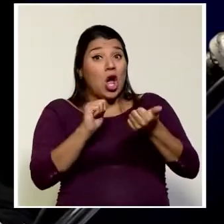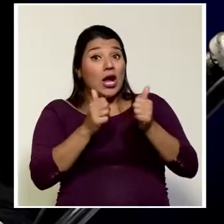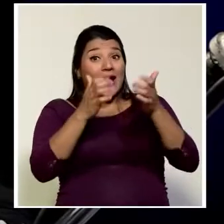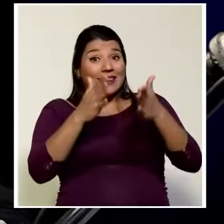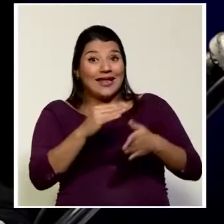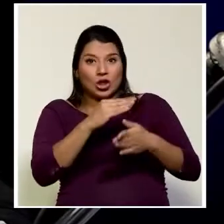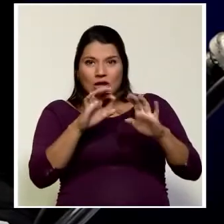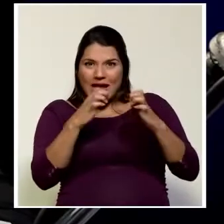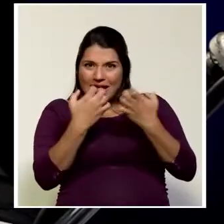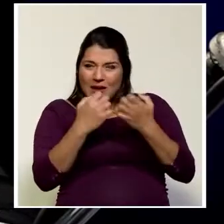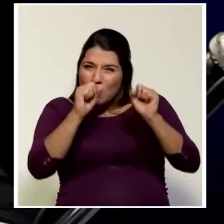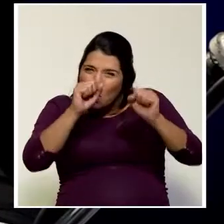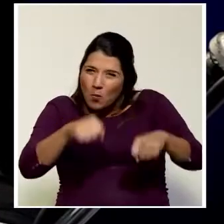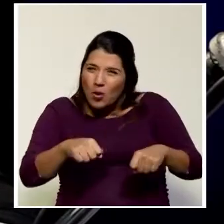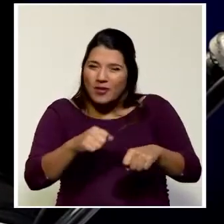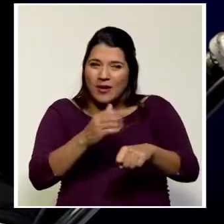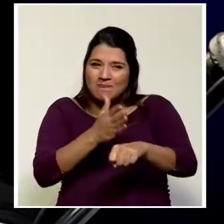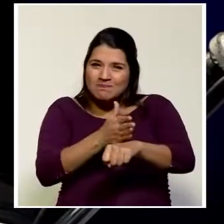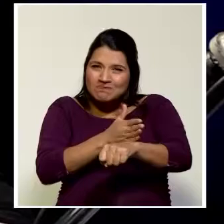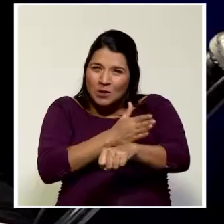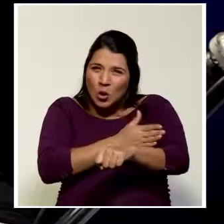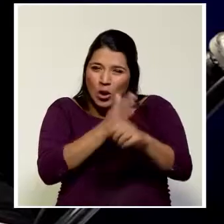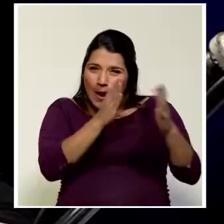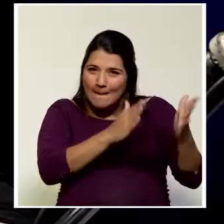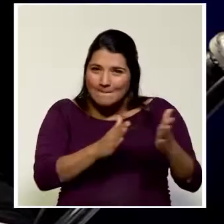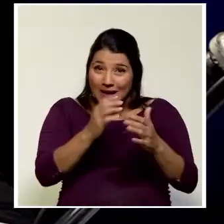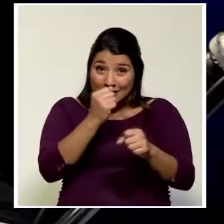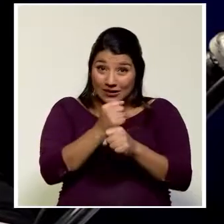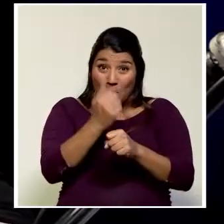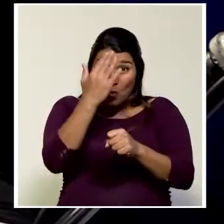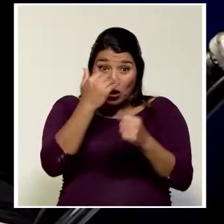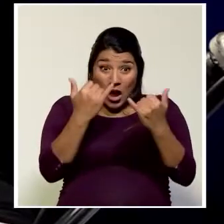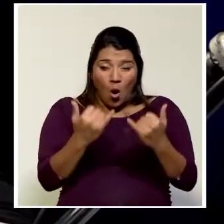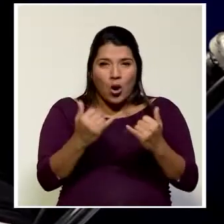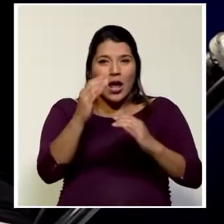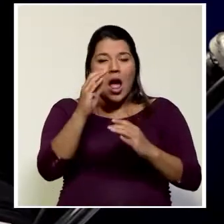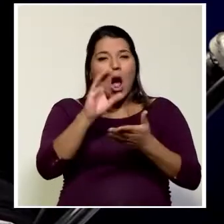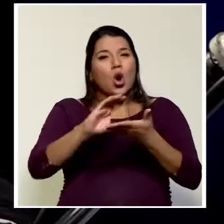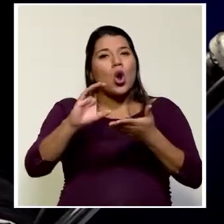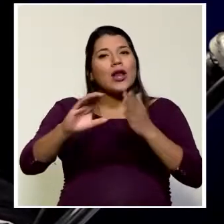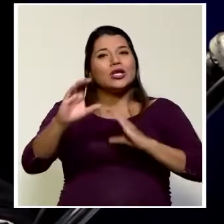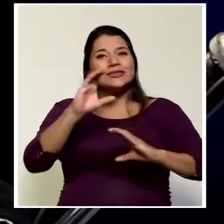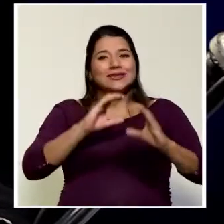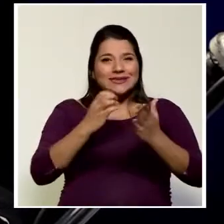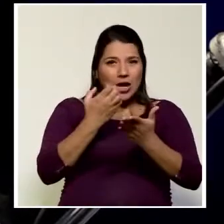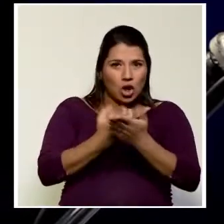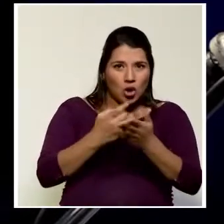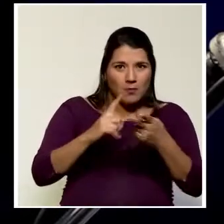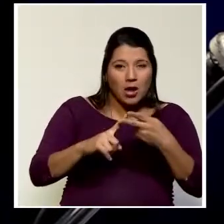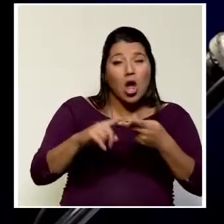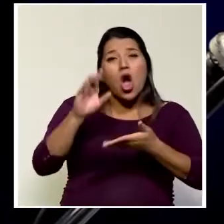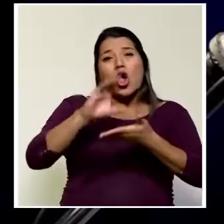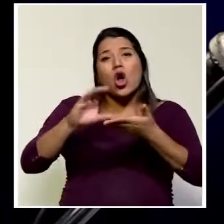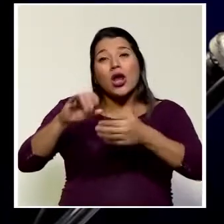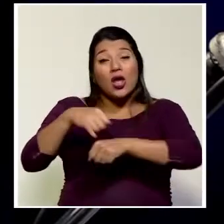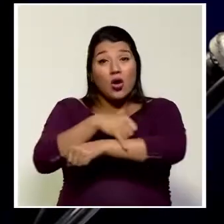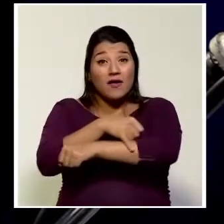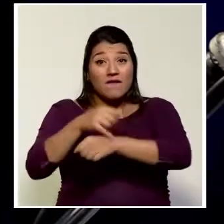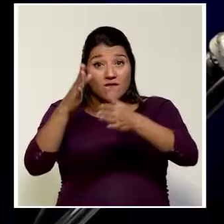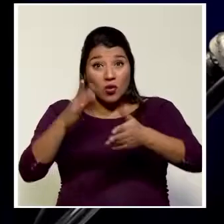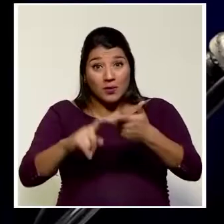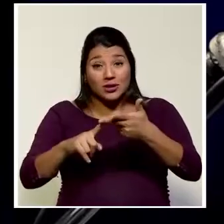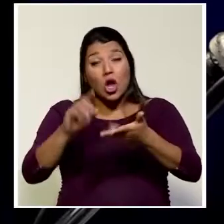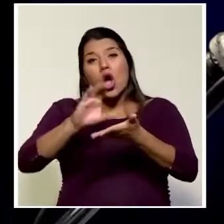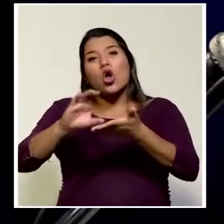porque ahora que el Colegio de Ciencias Económicas, con el de abogados y el de informáticos, está